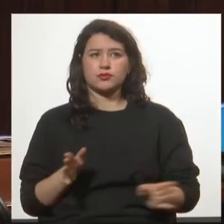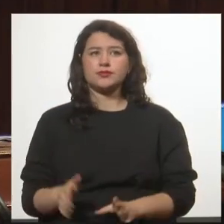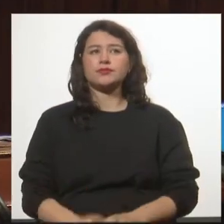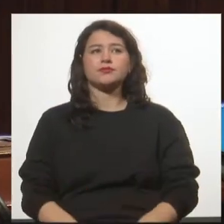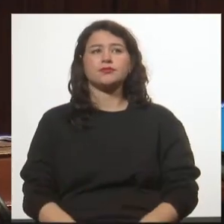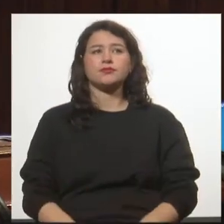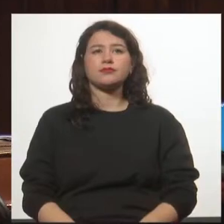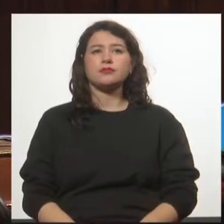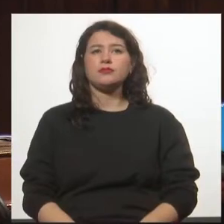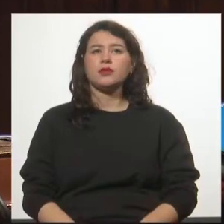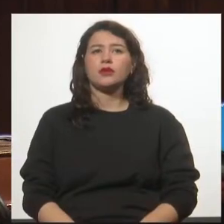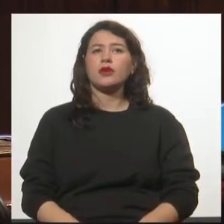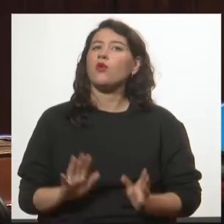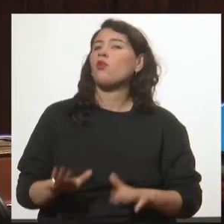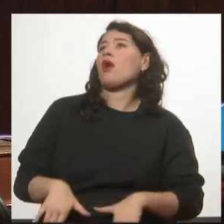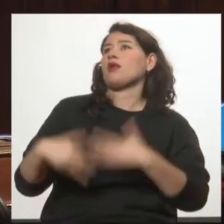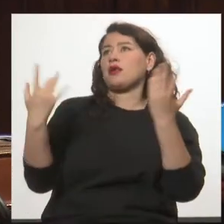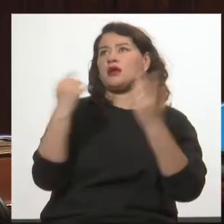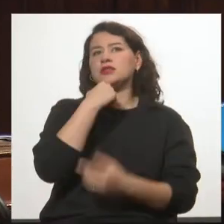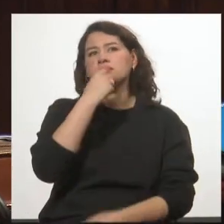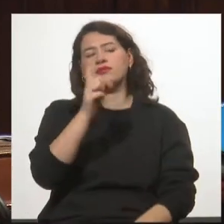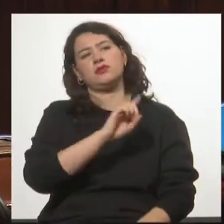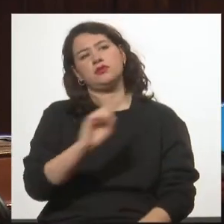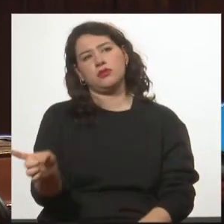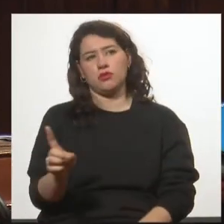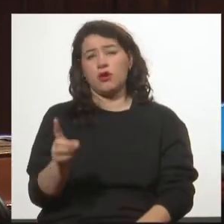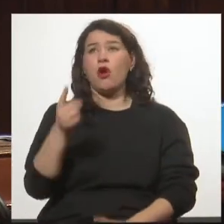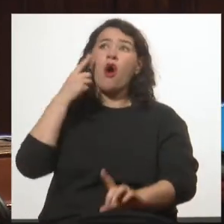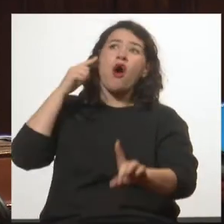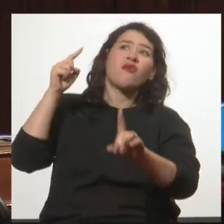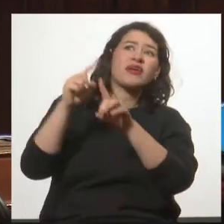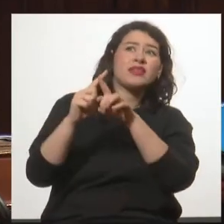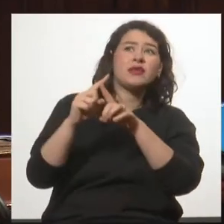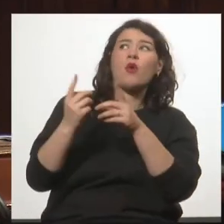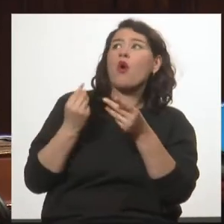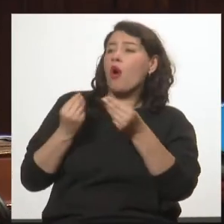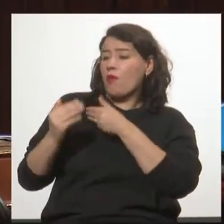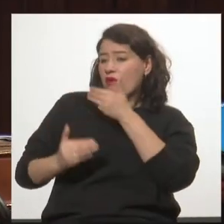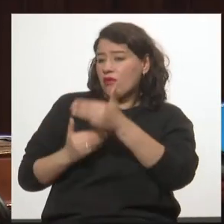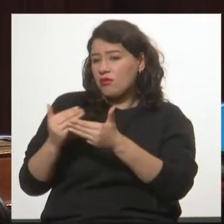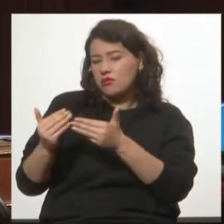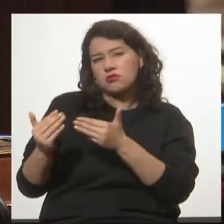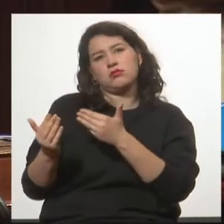no vale todo el fin no justifica los medios'